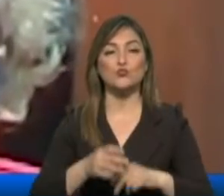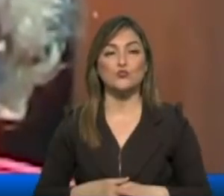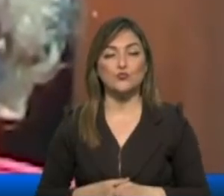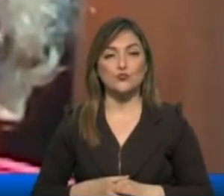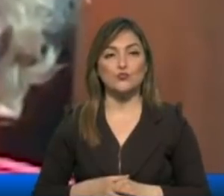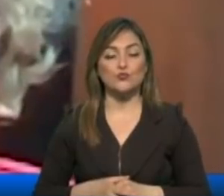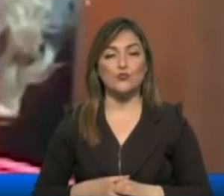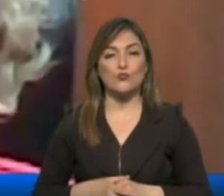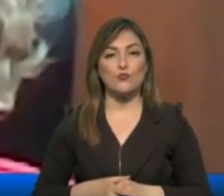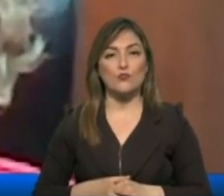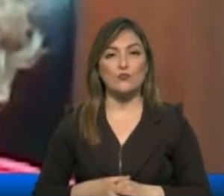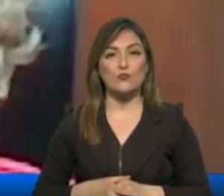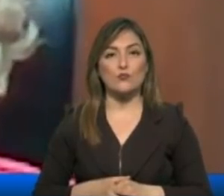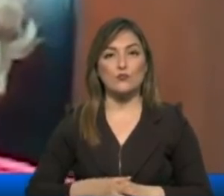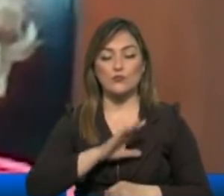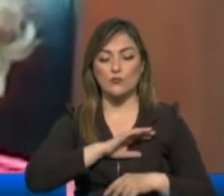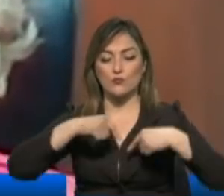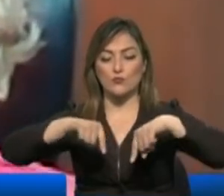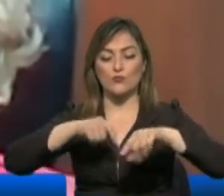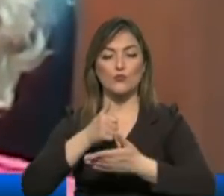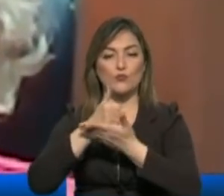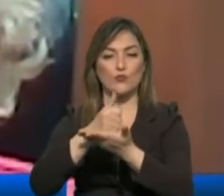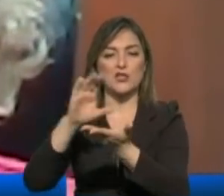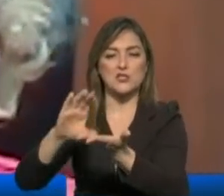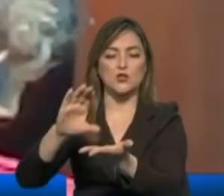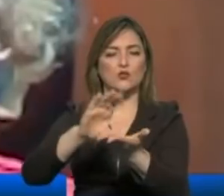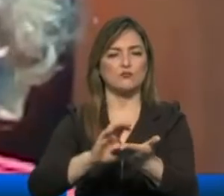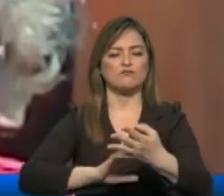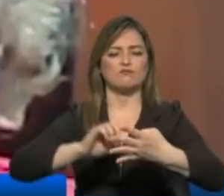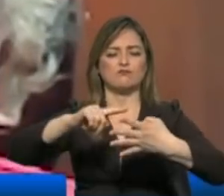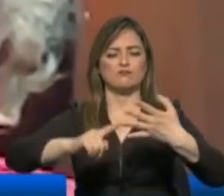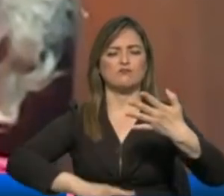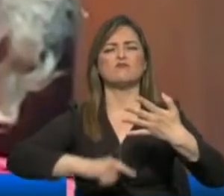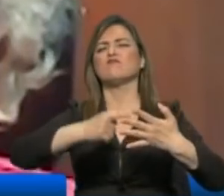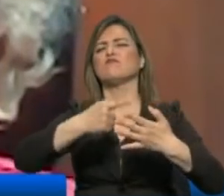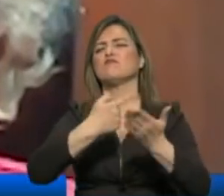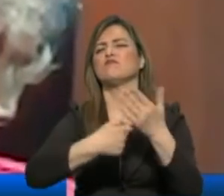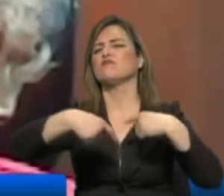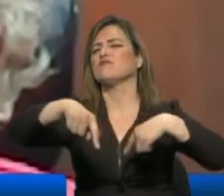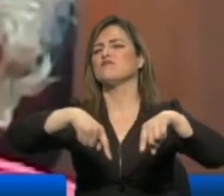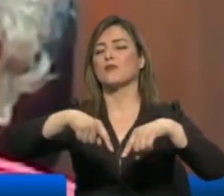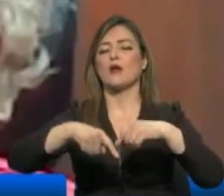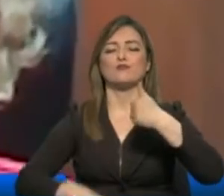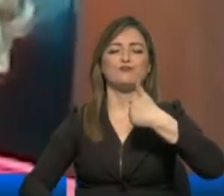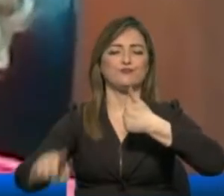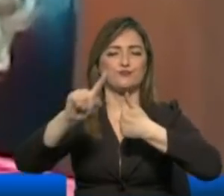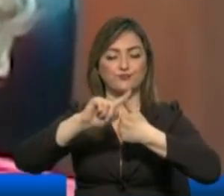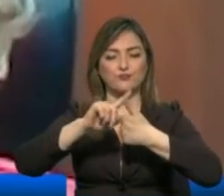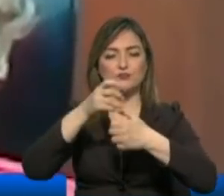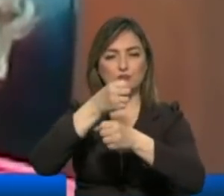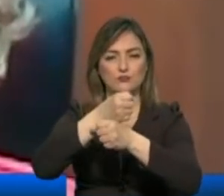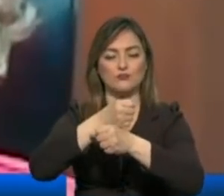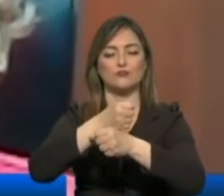municipio contribuía con la parte logística. ¿Qué está incluido dentro de la parte logística? Está el tema de